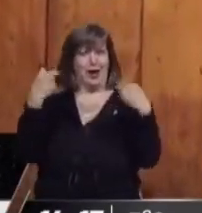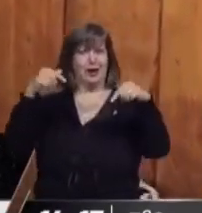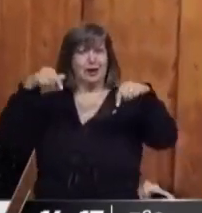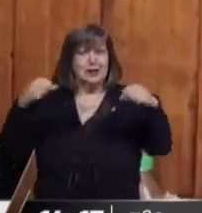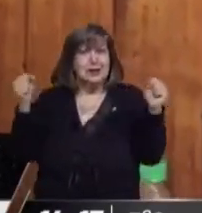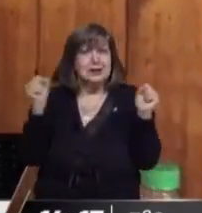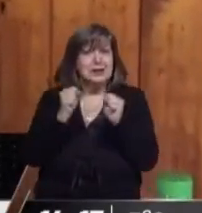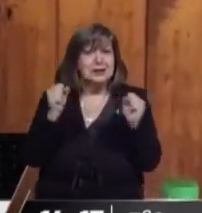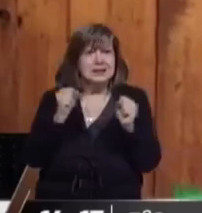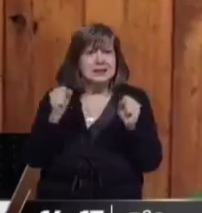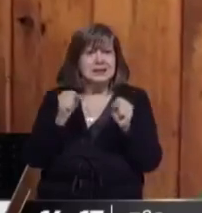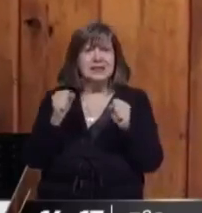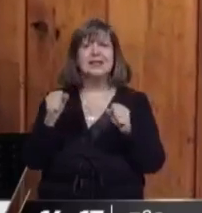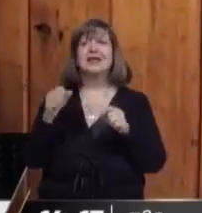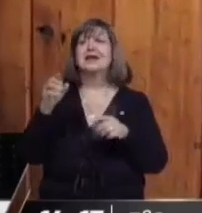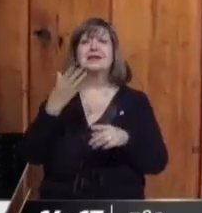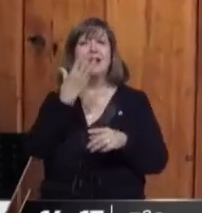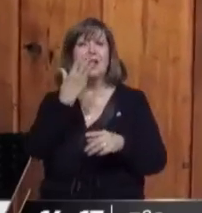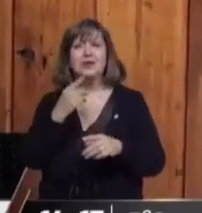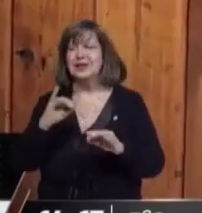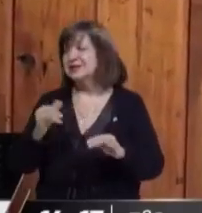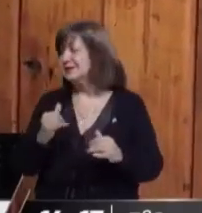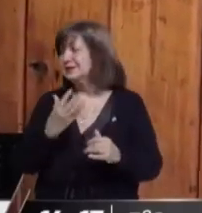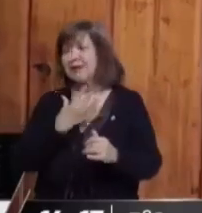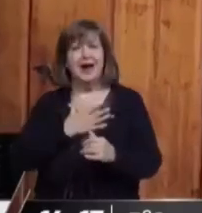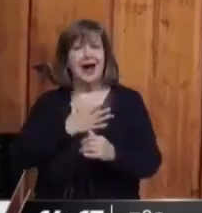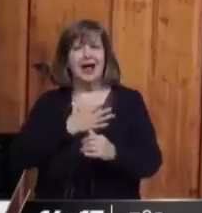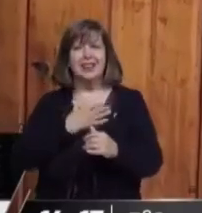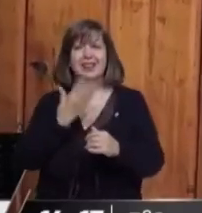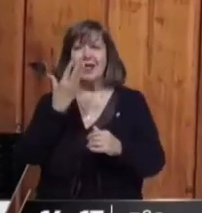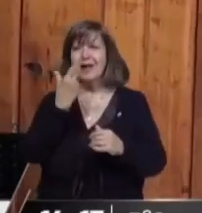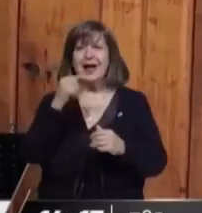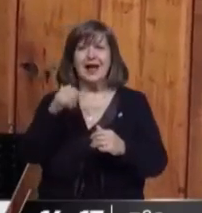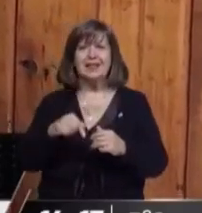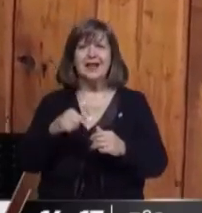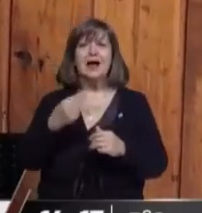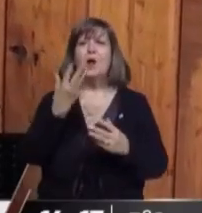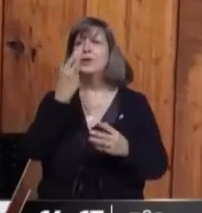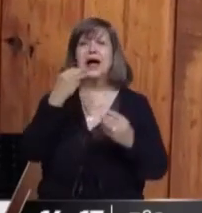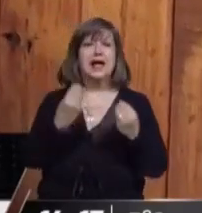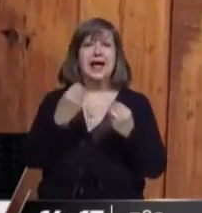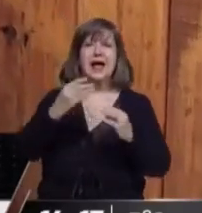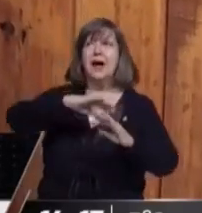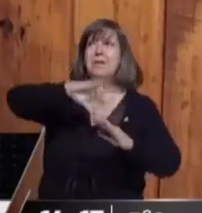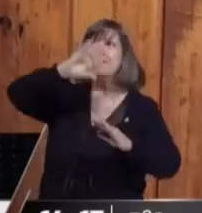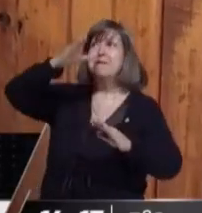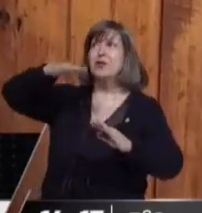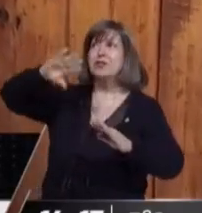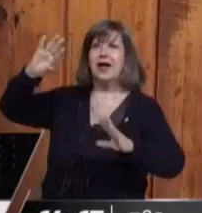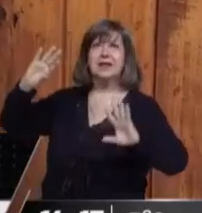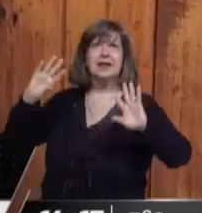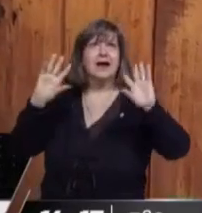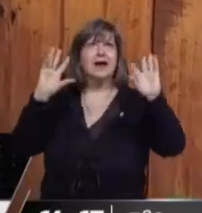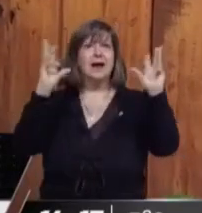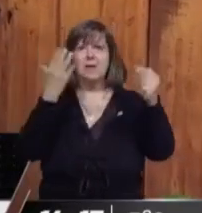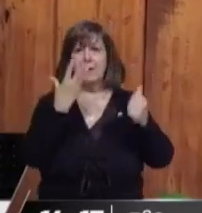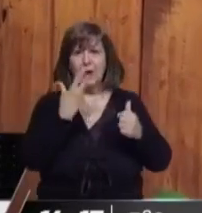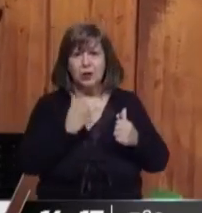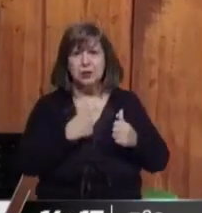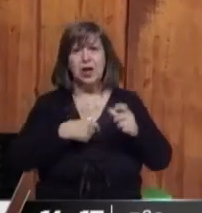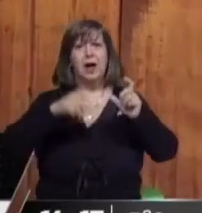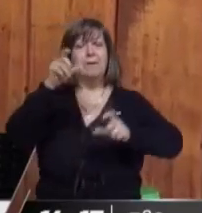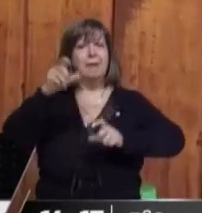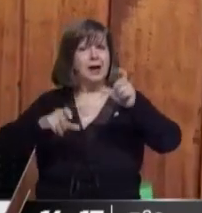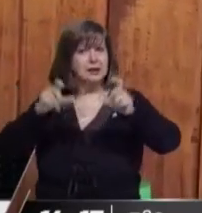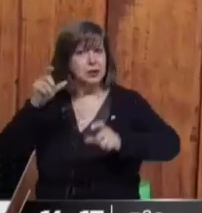total pero est encantada gusta qué es lo que más te ha gustado las montañas el clima el clima la gente la